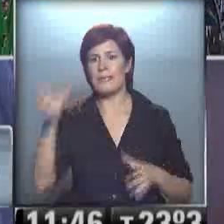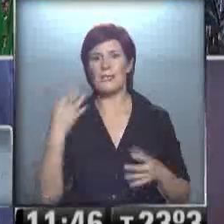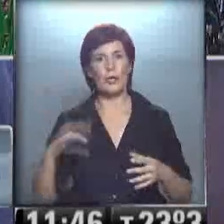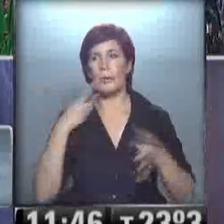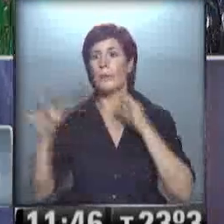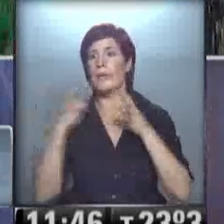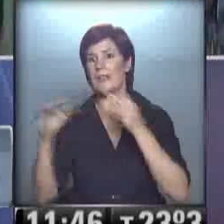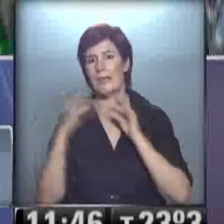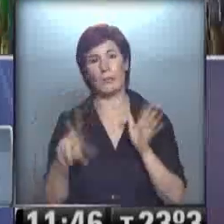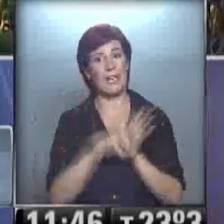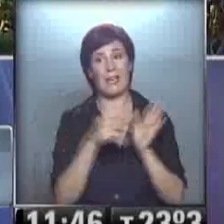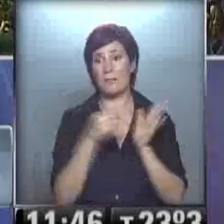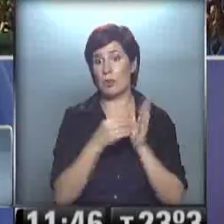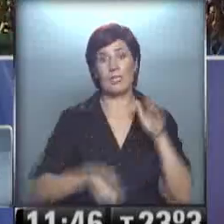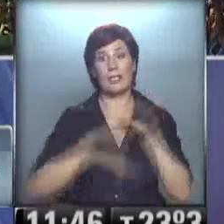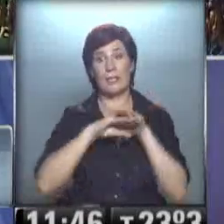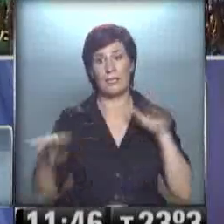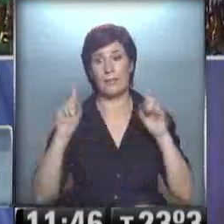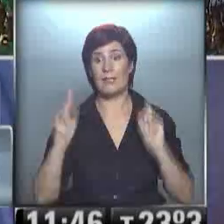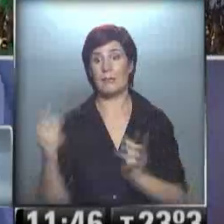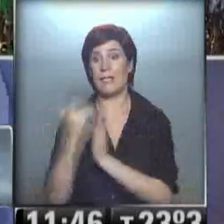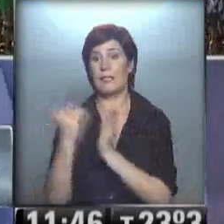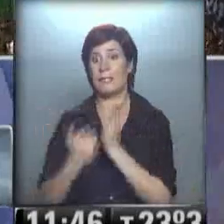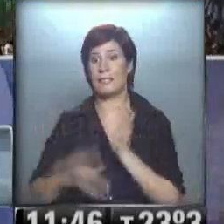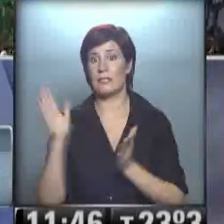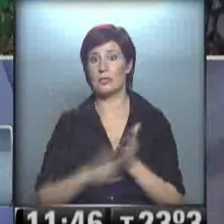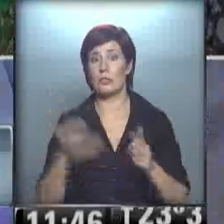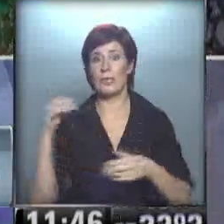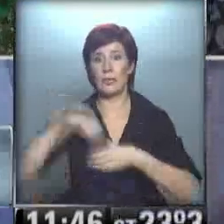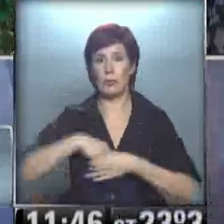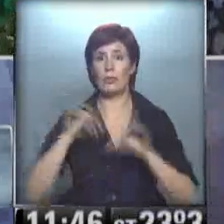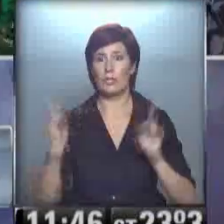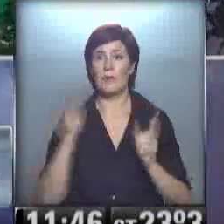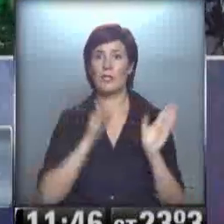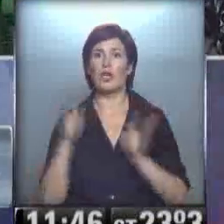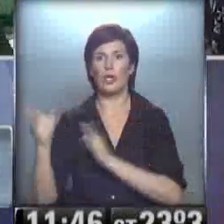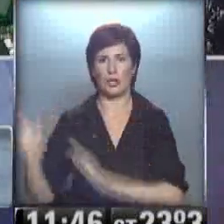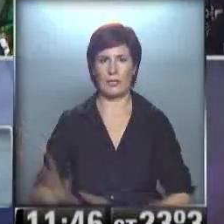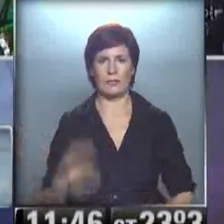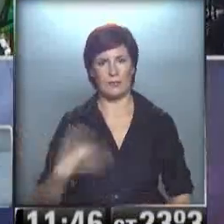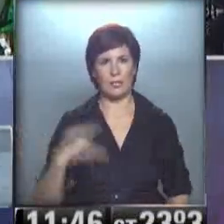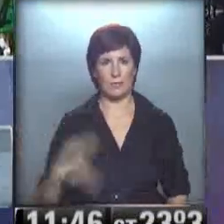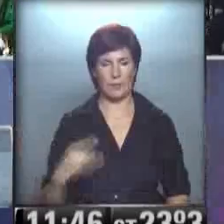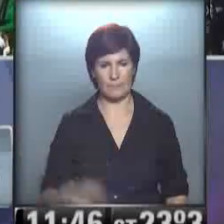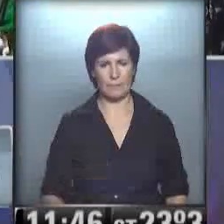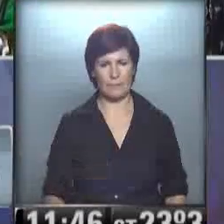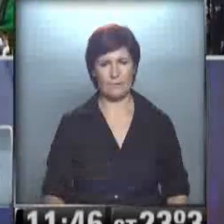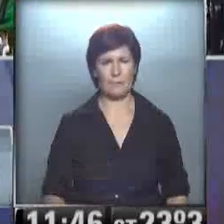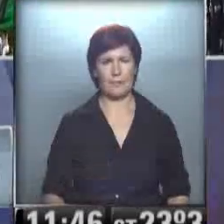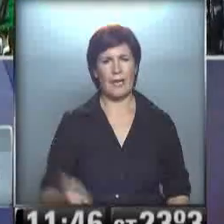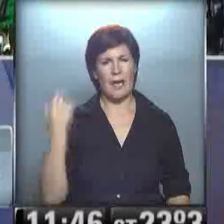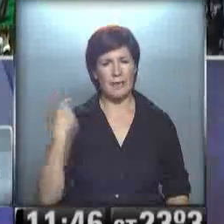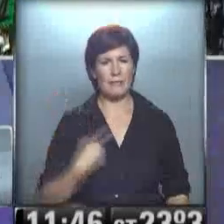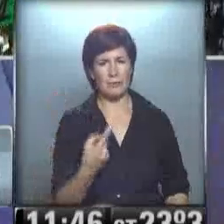que cumplir estrictamente la grilla en lo que hace a la inclusión de señales y al ordenamiento de las mismas. O sea, darle cumplimiento. Eso se dio, digo, la última vez que hablamos todavía